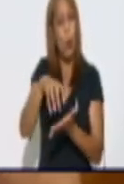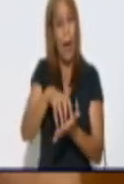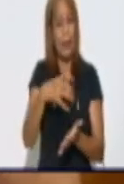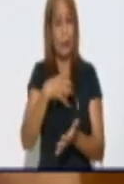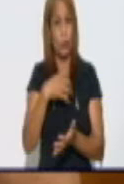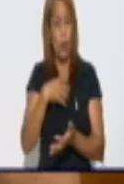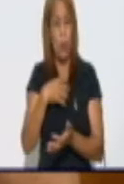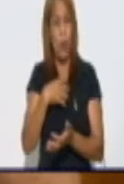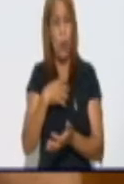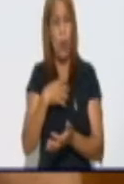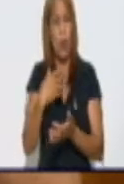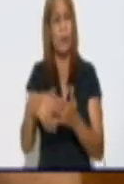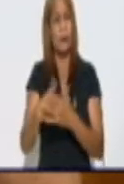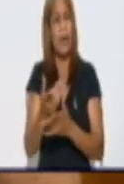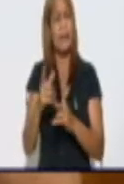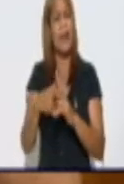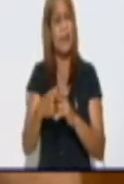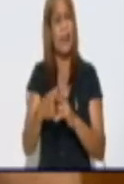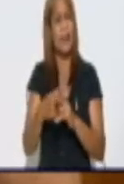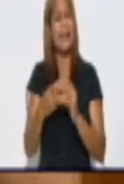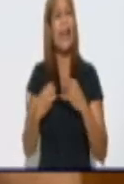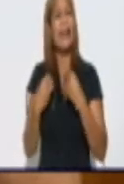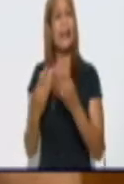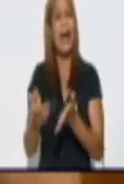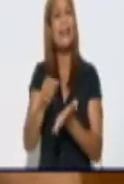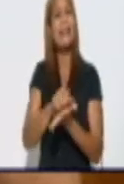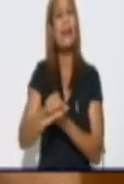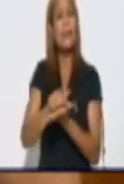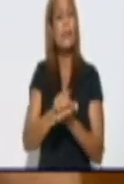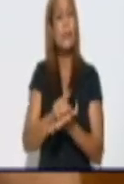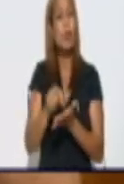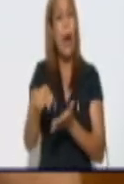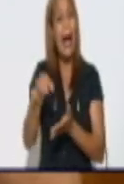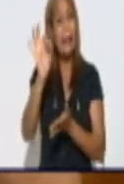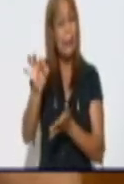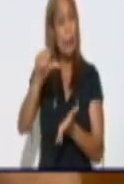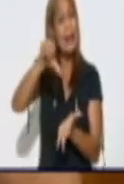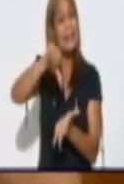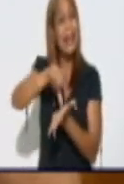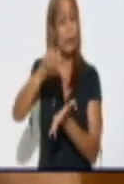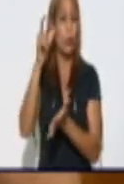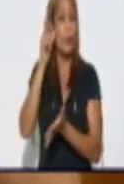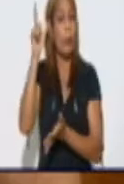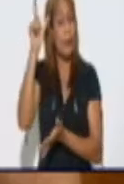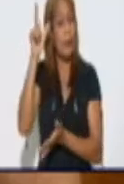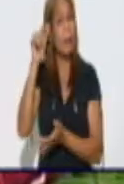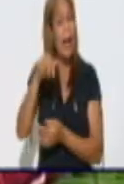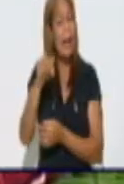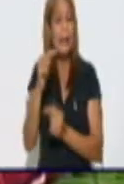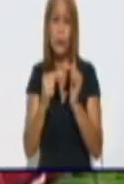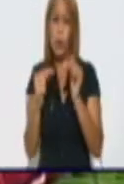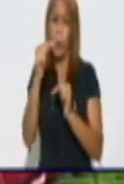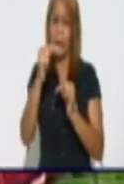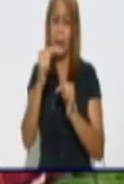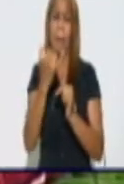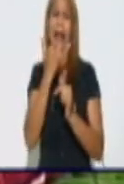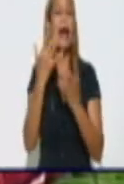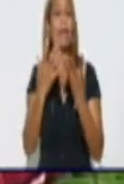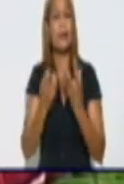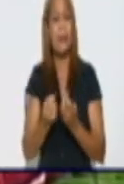da servicio a la cabecera municipal. Esas son las principales. Lo demás, nosotros hemos ido trabajando